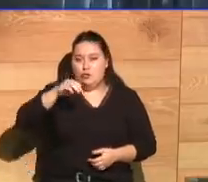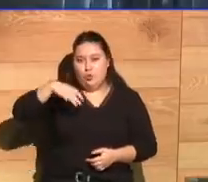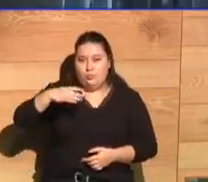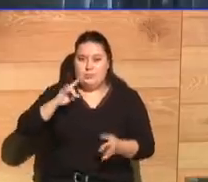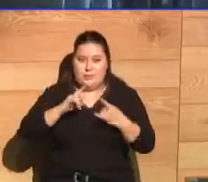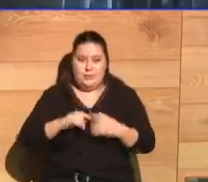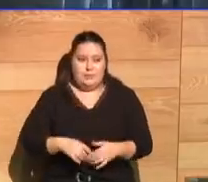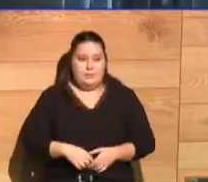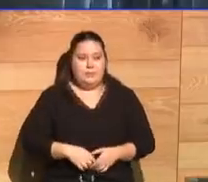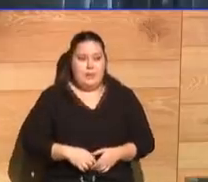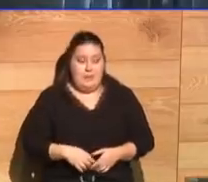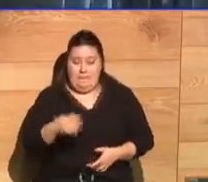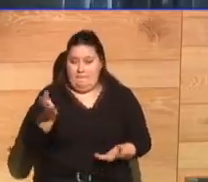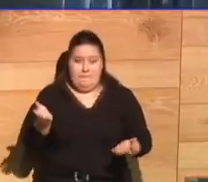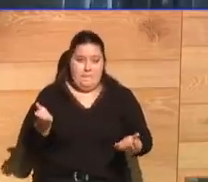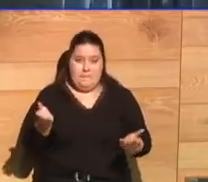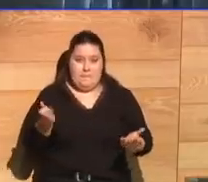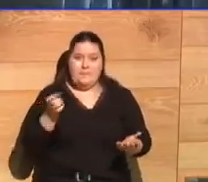quiero contar una cosa. Tom Mankiewicz, que había sido